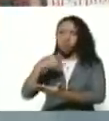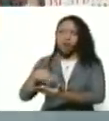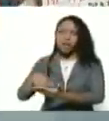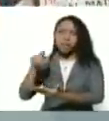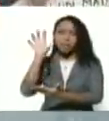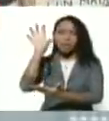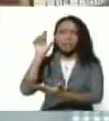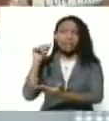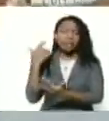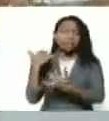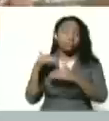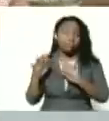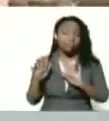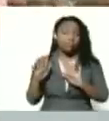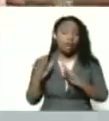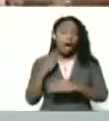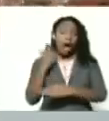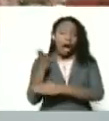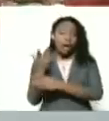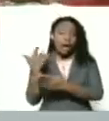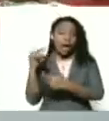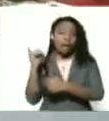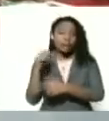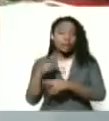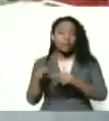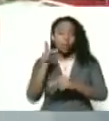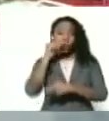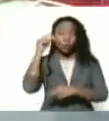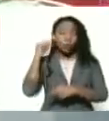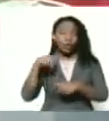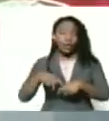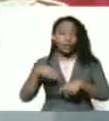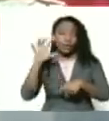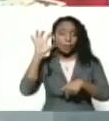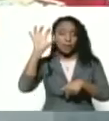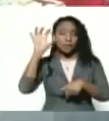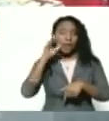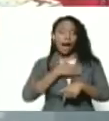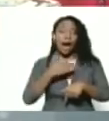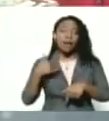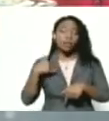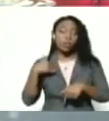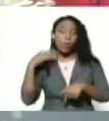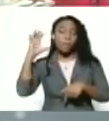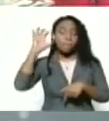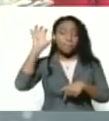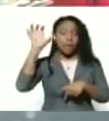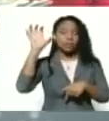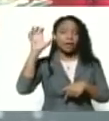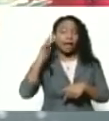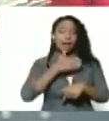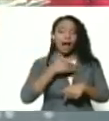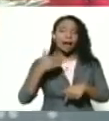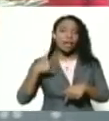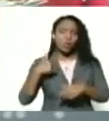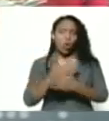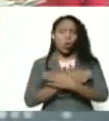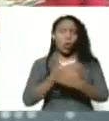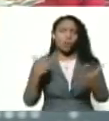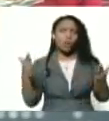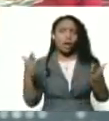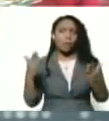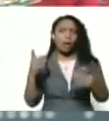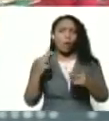país, inclusive digo, están los niños y las niñas de este país queriendo tener patria, queriendo colaborar